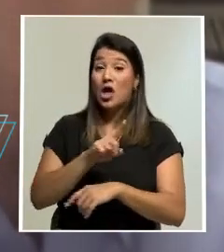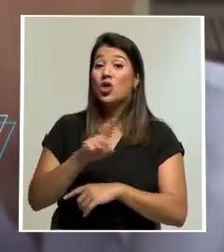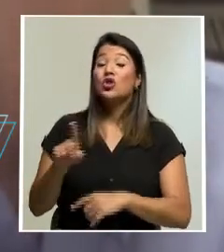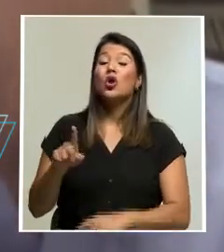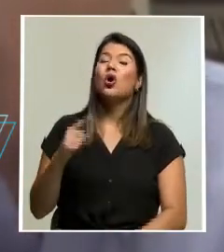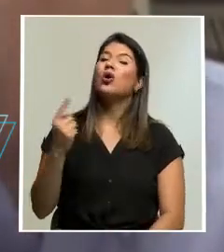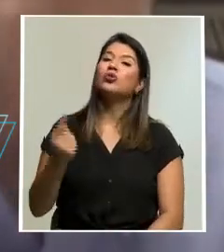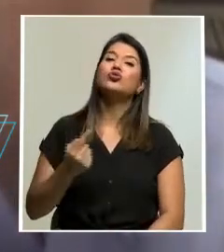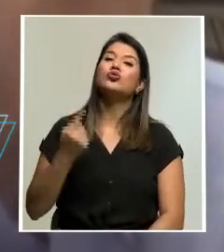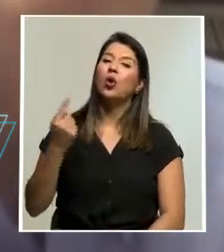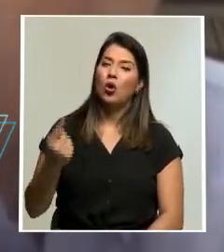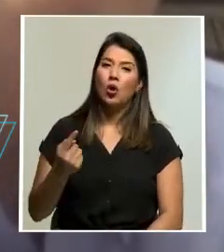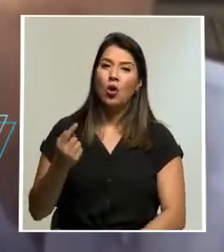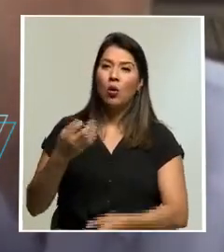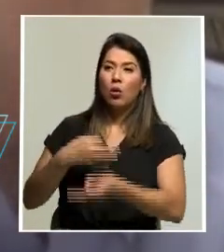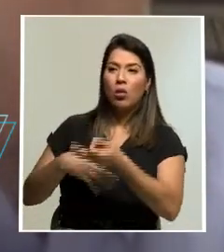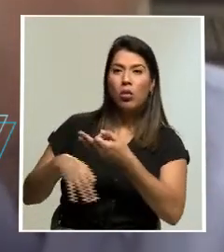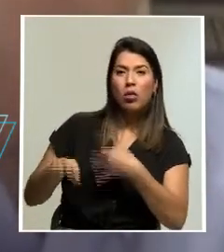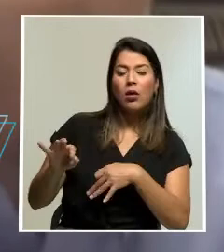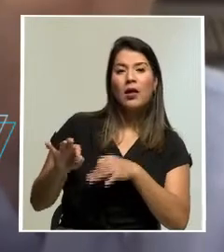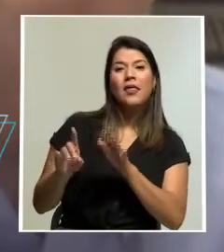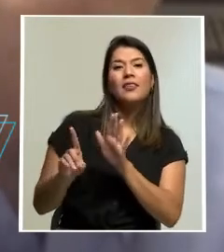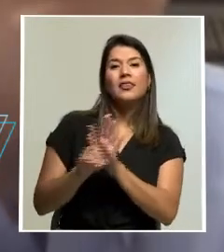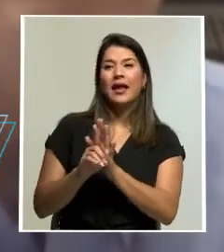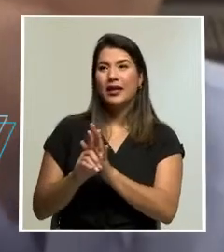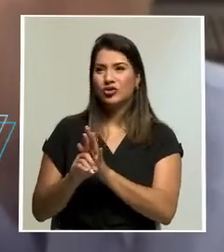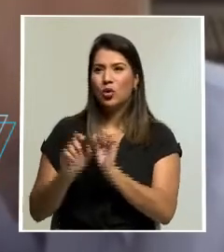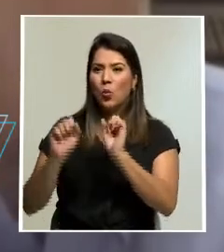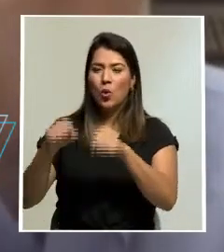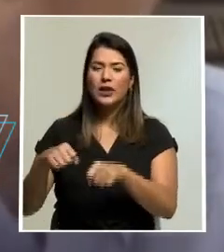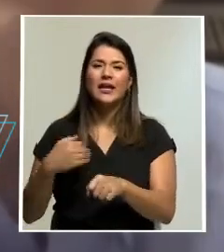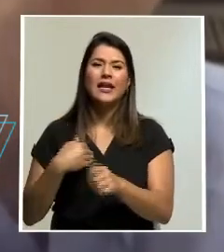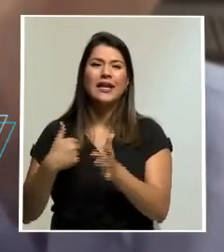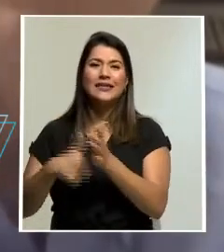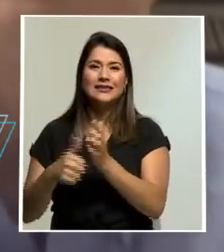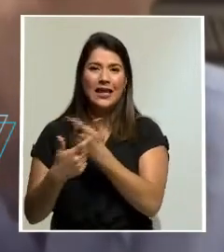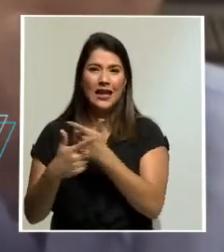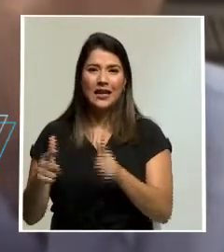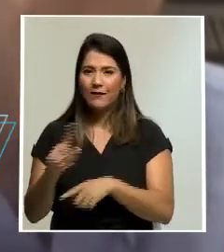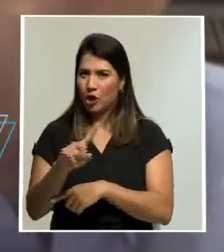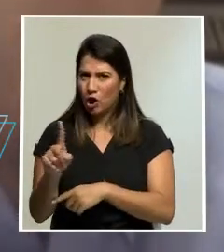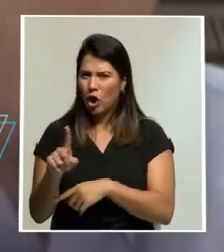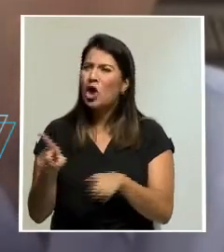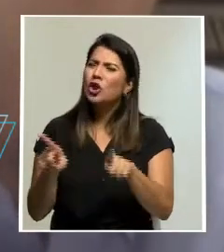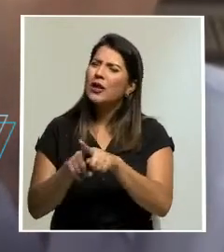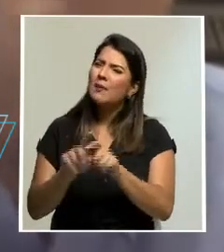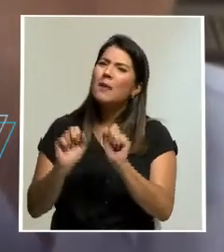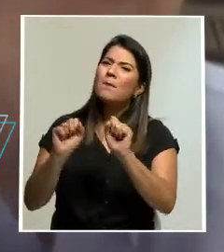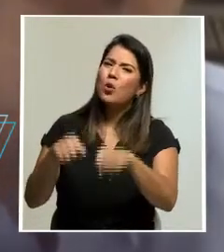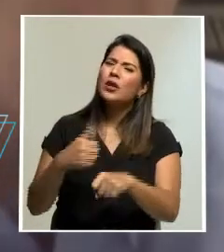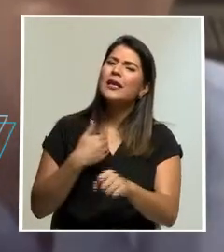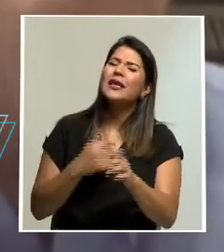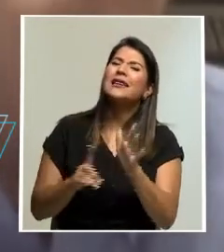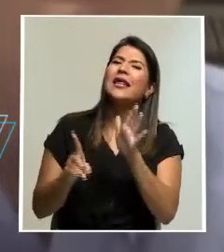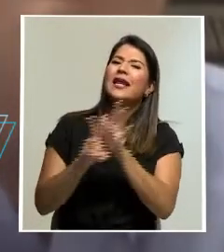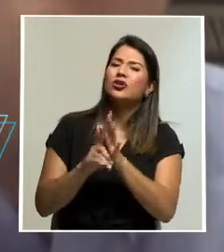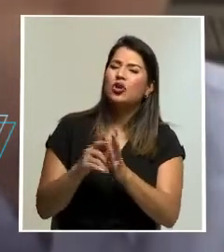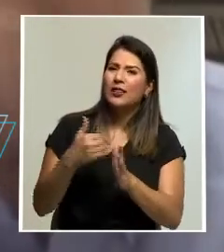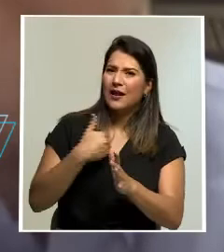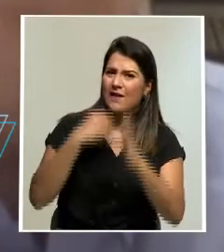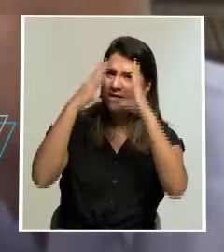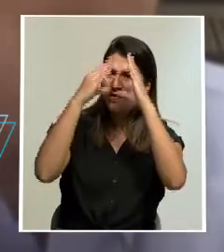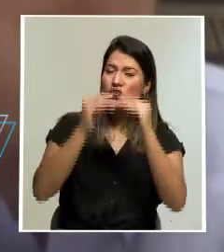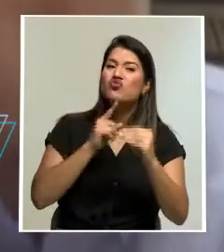solamente de restituir el derecho a elecciones libres, se trata también de restablecer el derecho a la verdad y el derecho